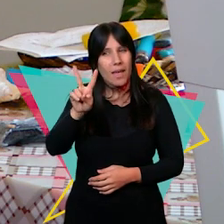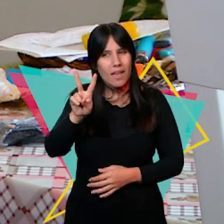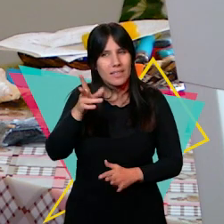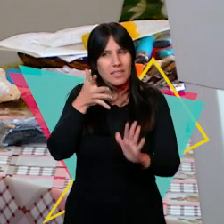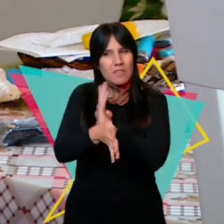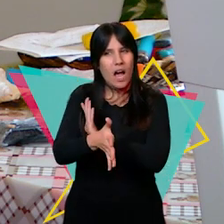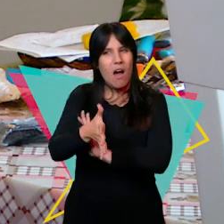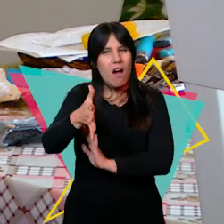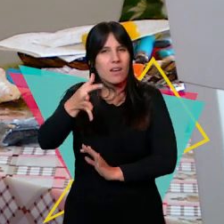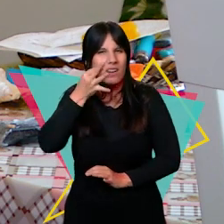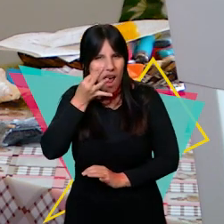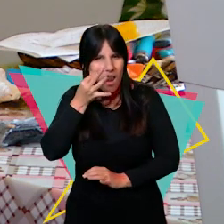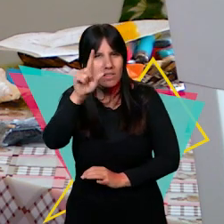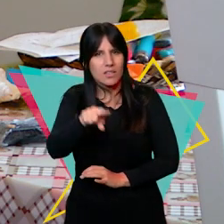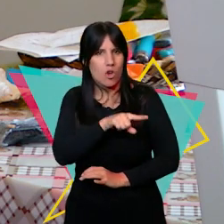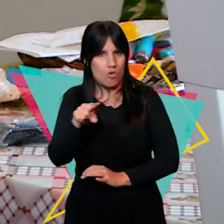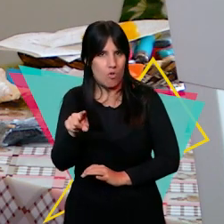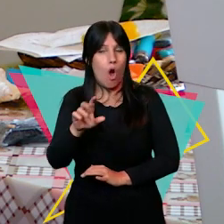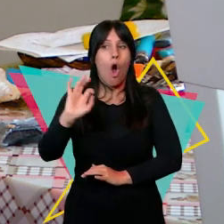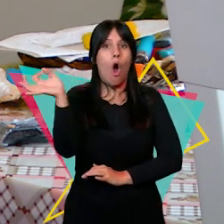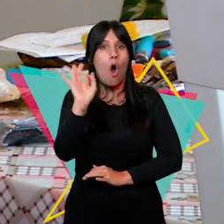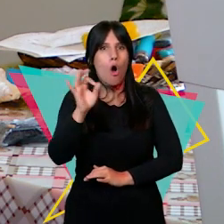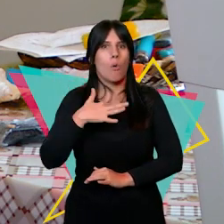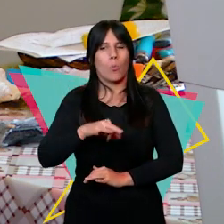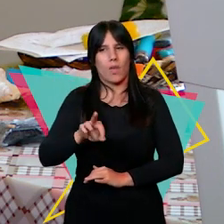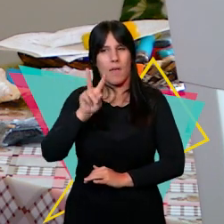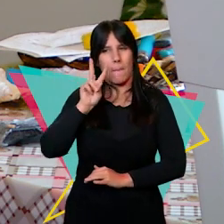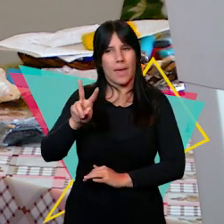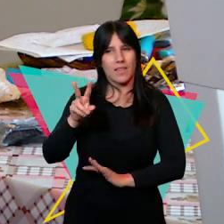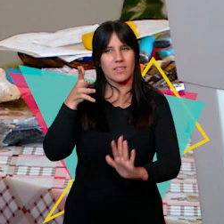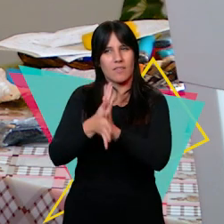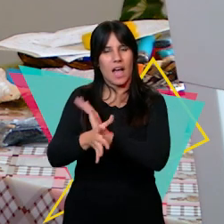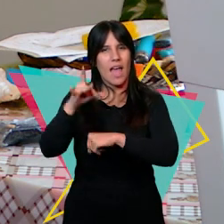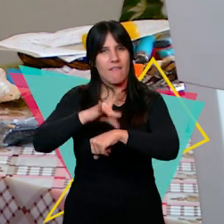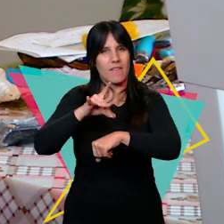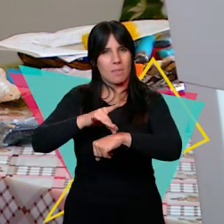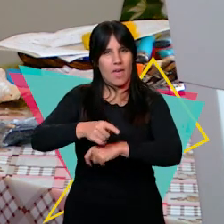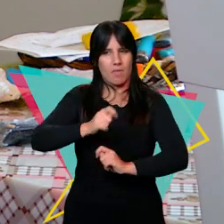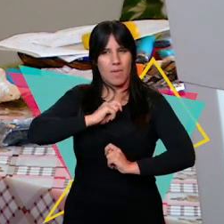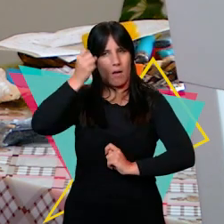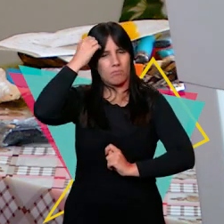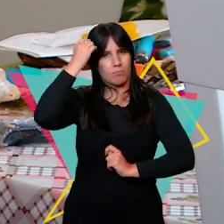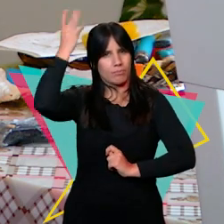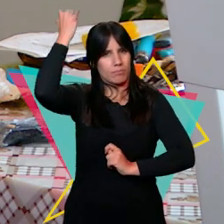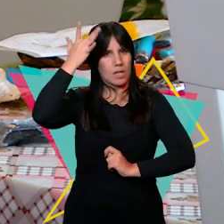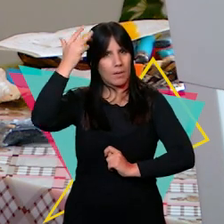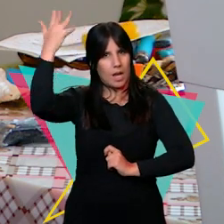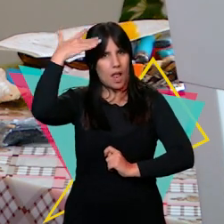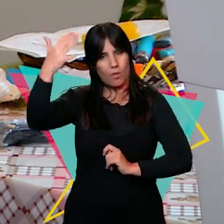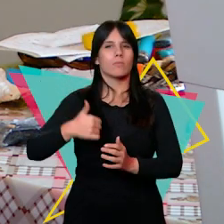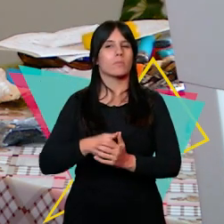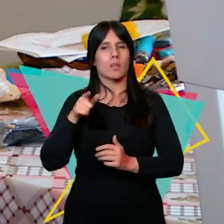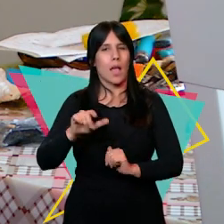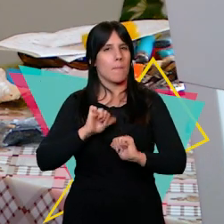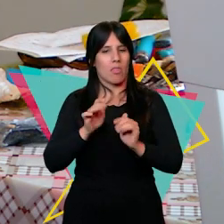visualizando, es real o es producto de su enfermedad. Y ahí comienza una acción trepidante que te atrapa de